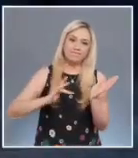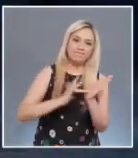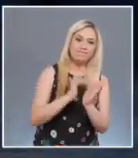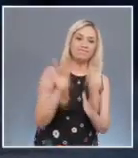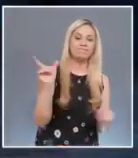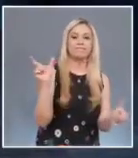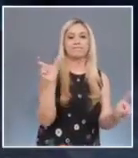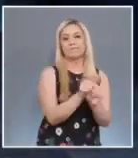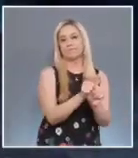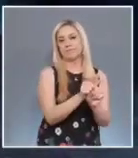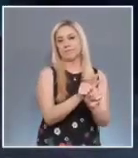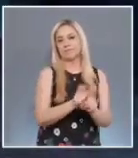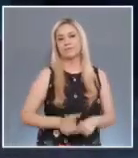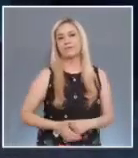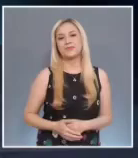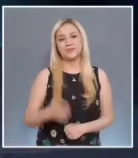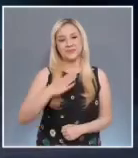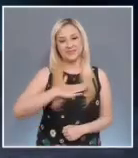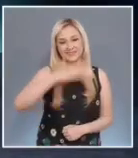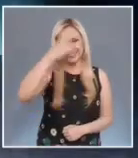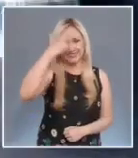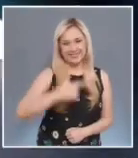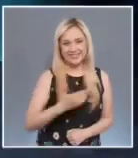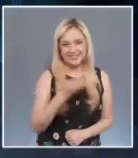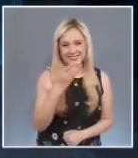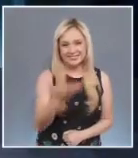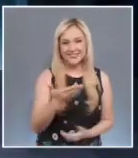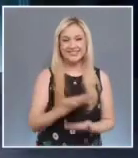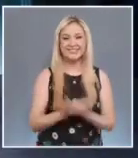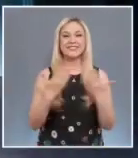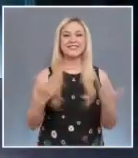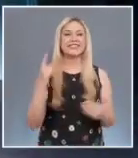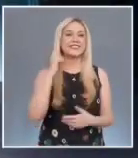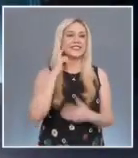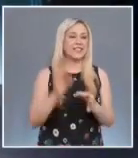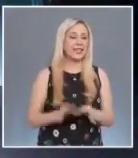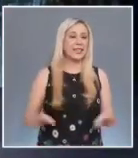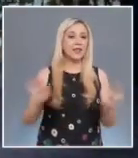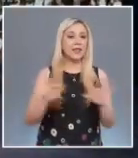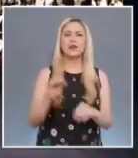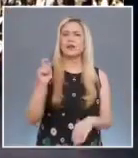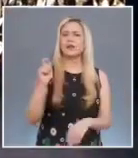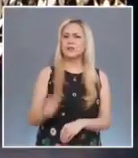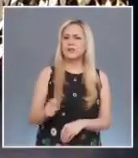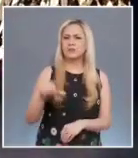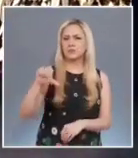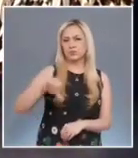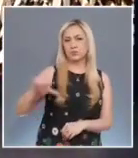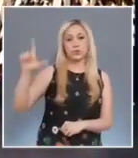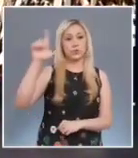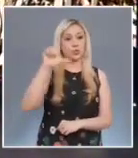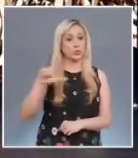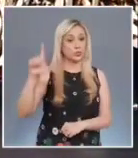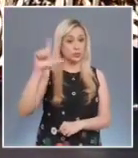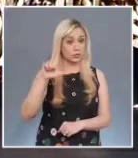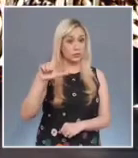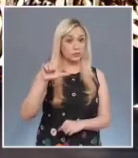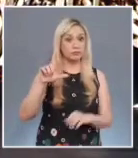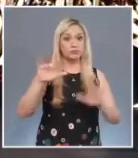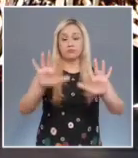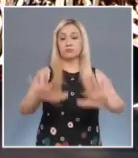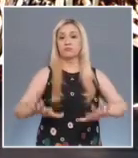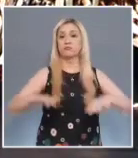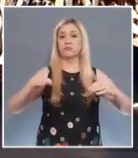Muy buenas noches, vámonos con todas las noticias. Informarle que en su sesión de este lunes, el Pleno de la Suprema Corte